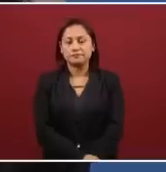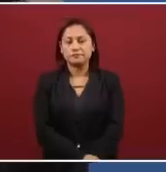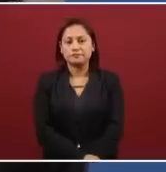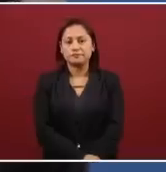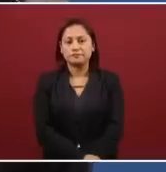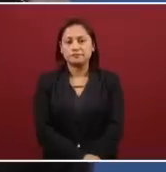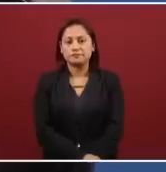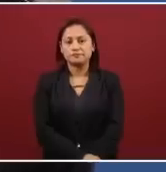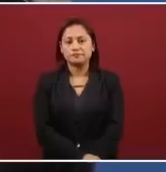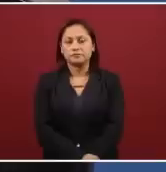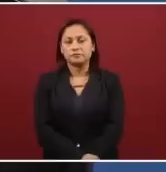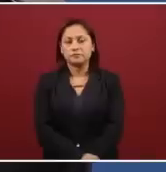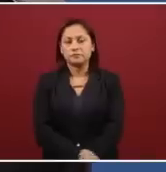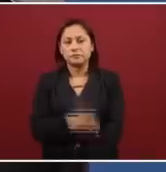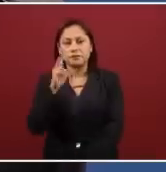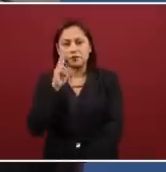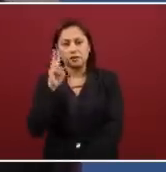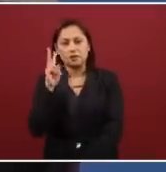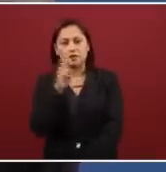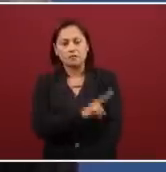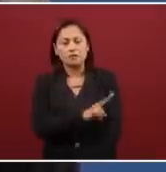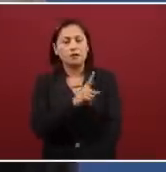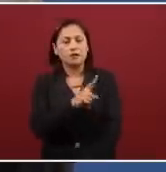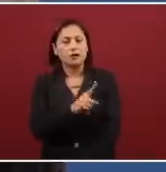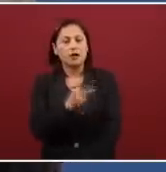Solo tiene dos antecedentes